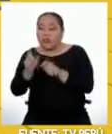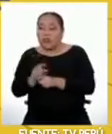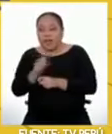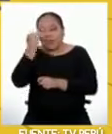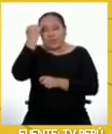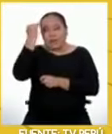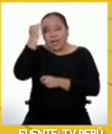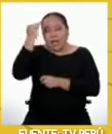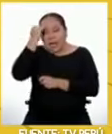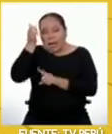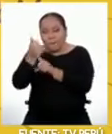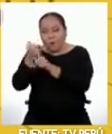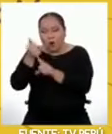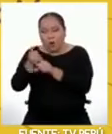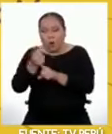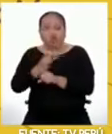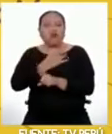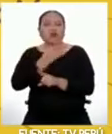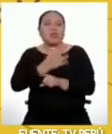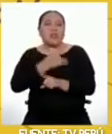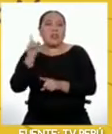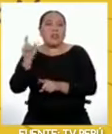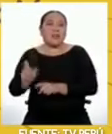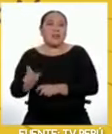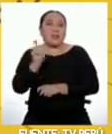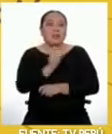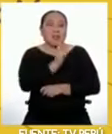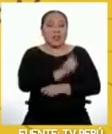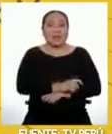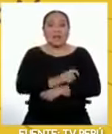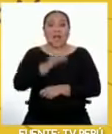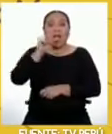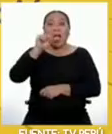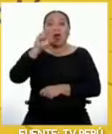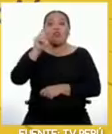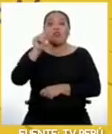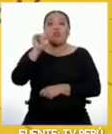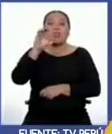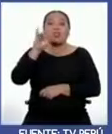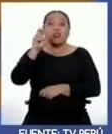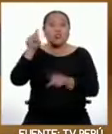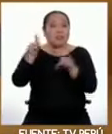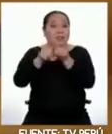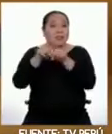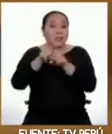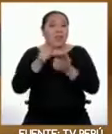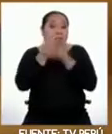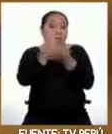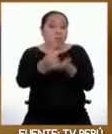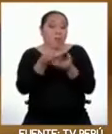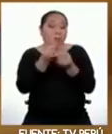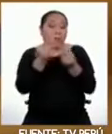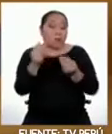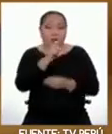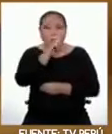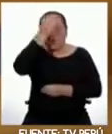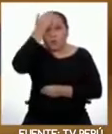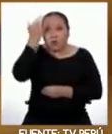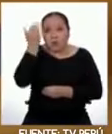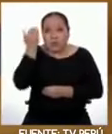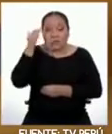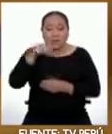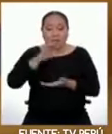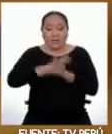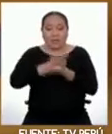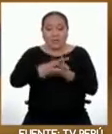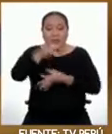piensa o siente el personaje. Las acotaciones detalladas pueden ser muy útiles también. Y no nos olvidemos que en